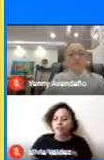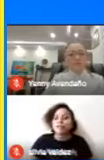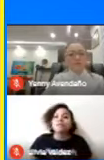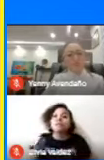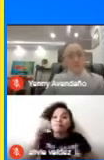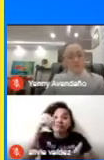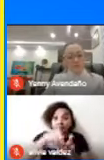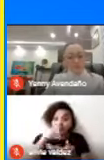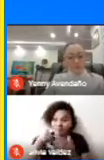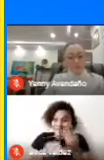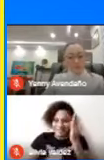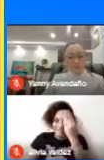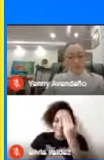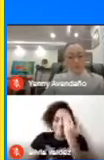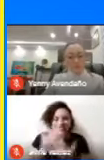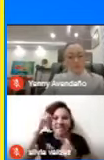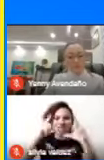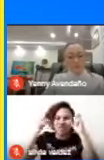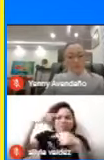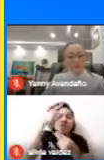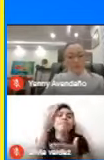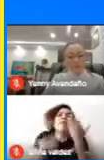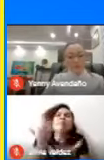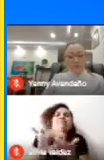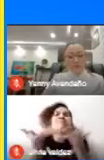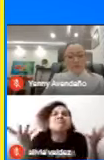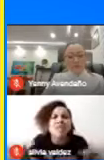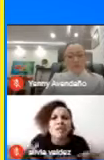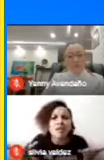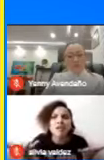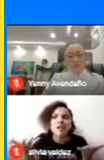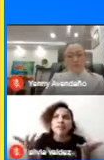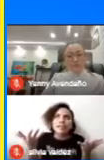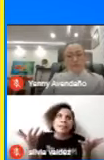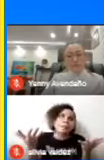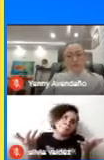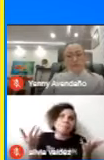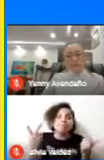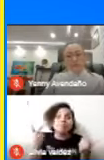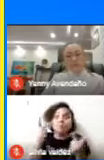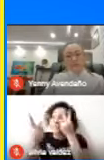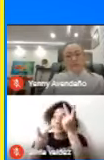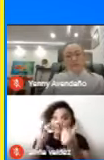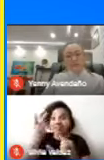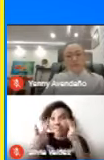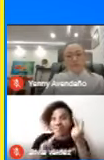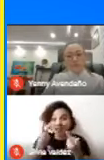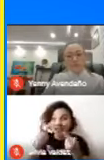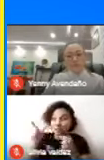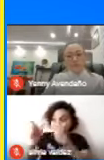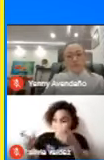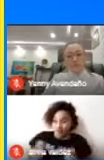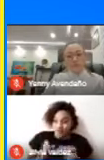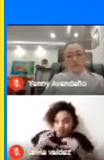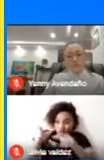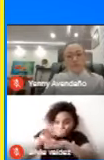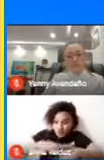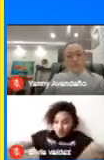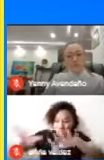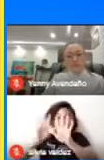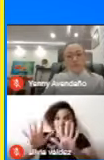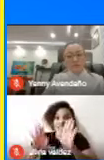la reactivación del turismo va a depender de que los visitantes y los habitantes del territorio